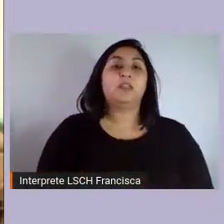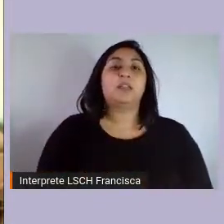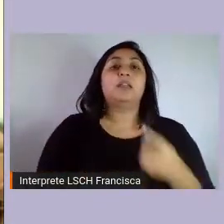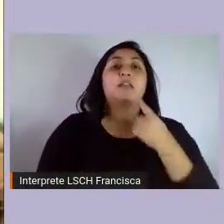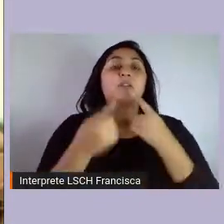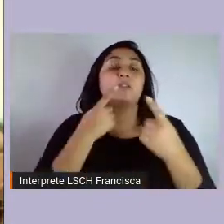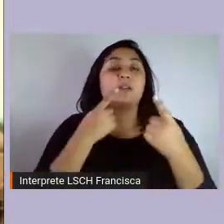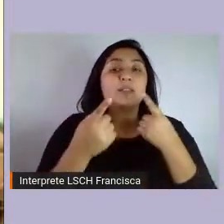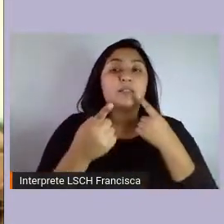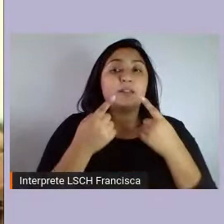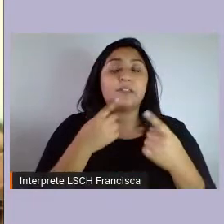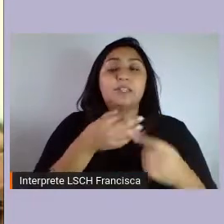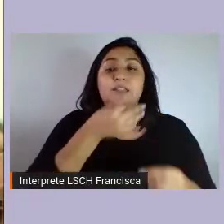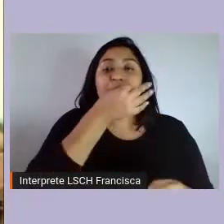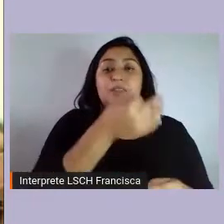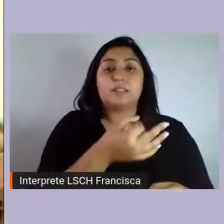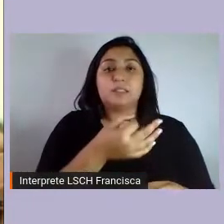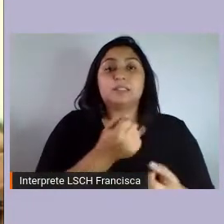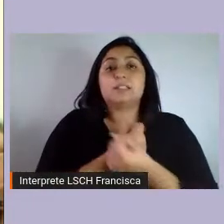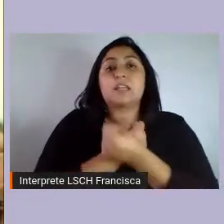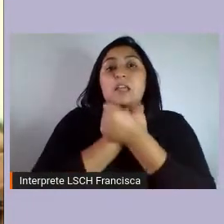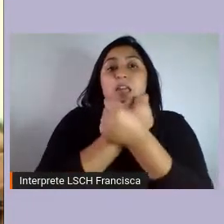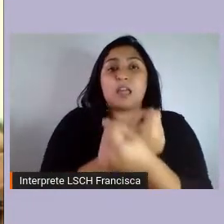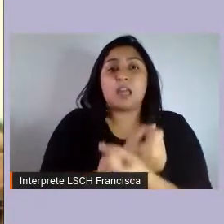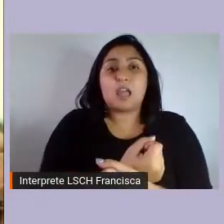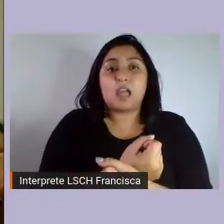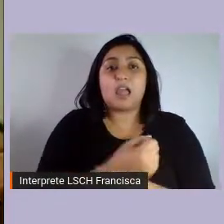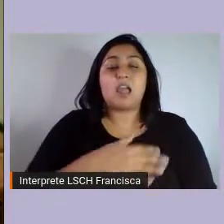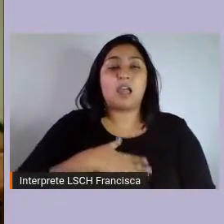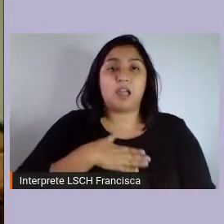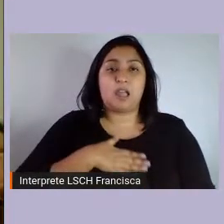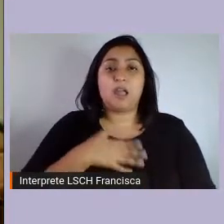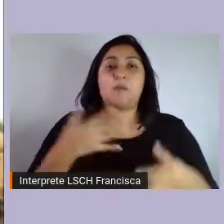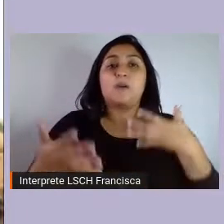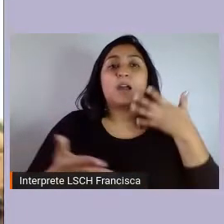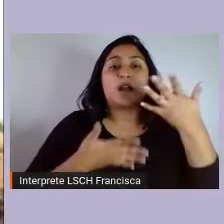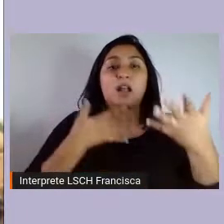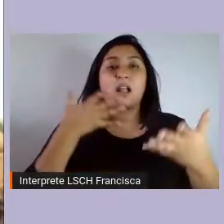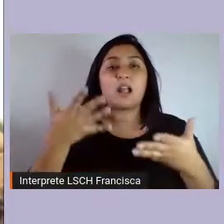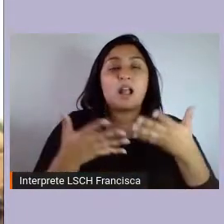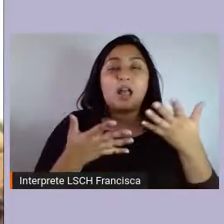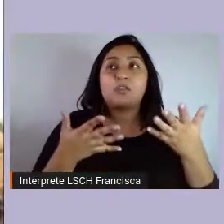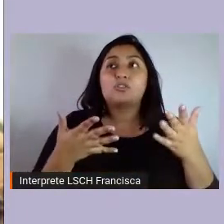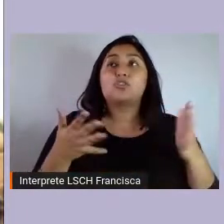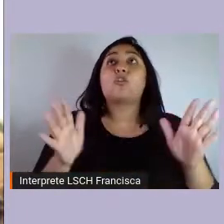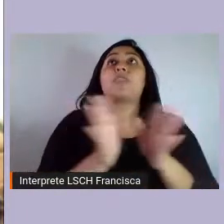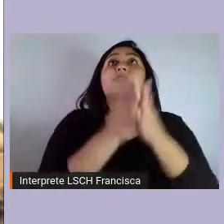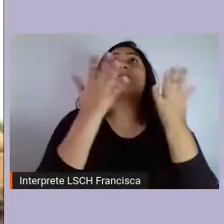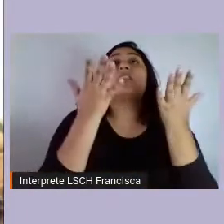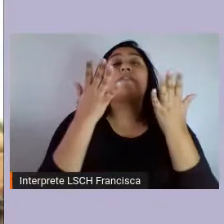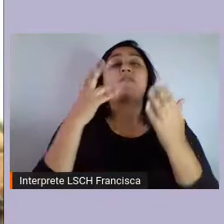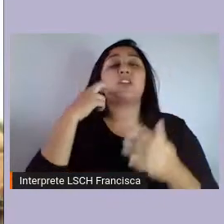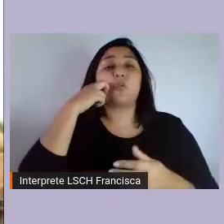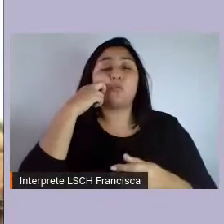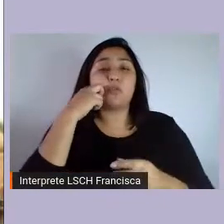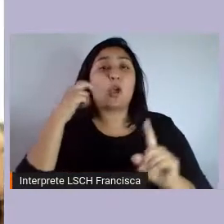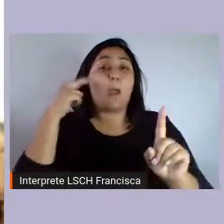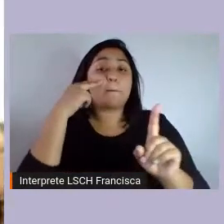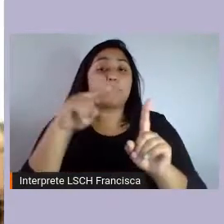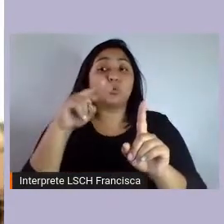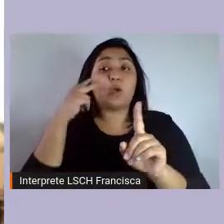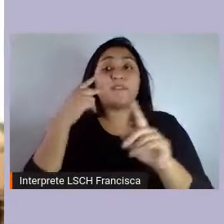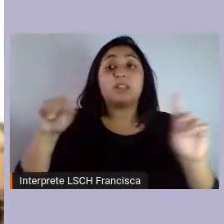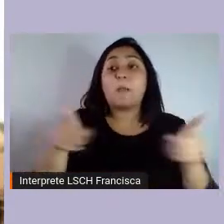venero el canto a lo divino y el canto a lo humano desde el punto de vista musical y desde el punto de vista